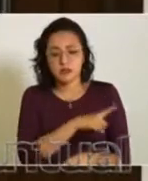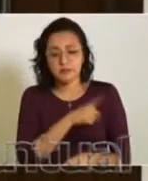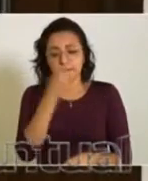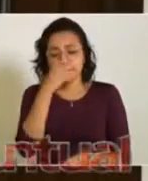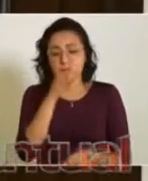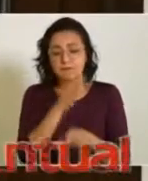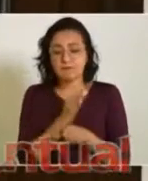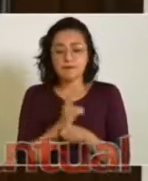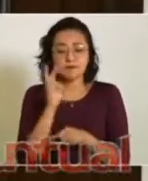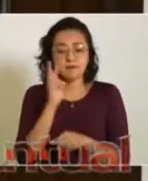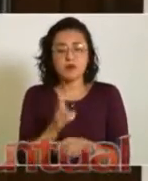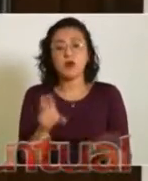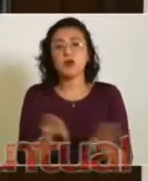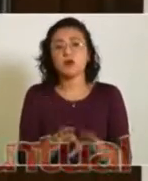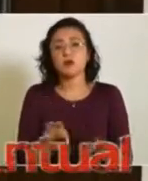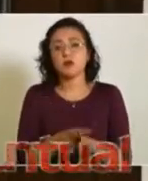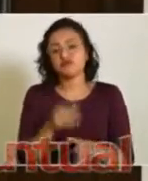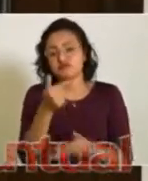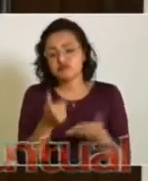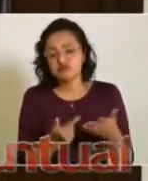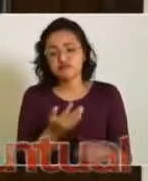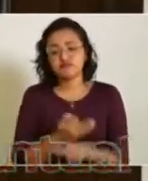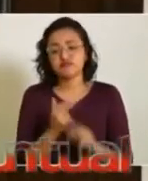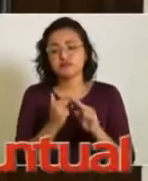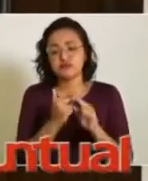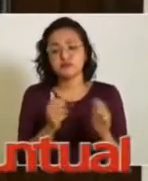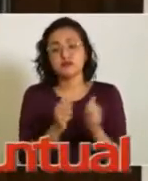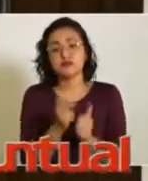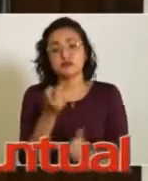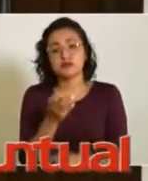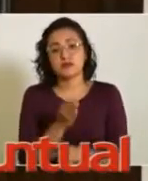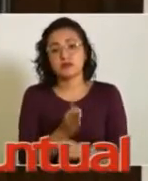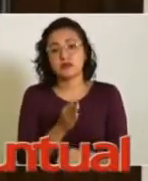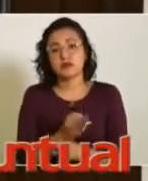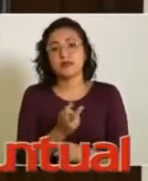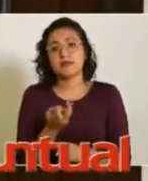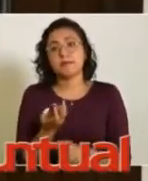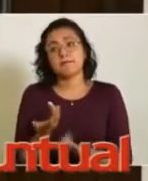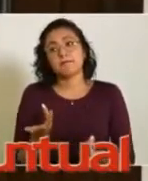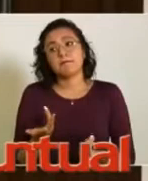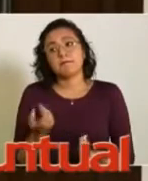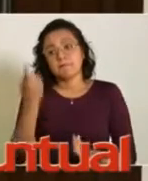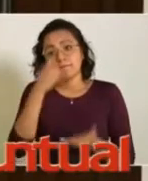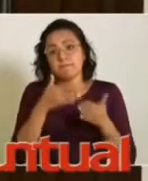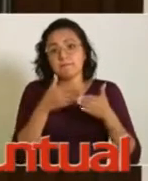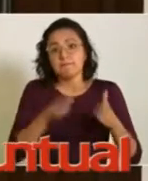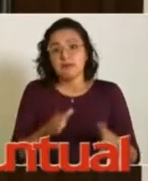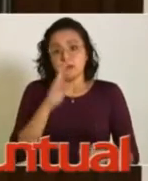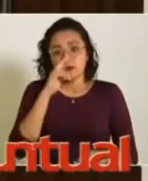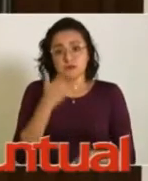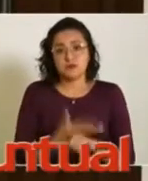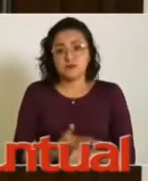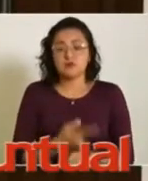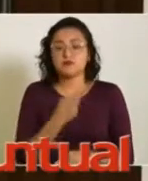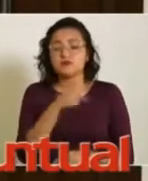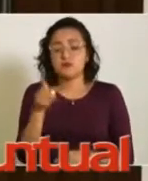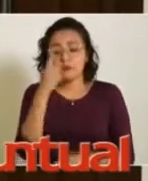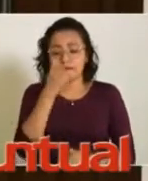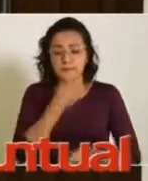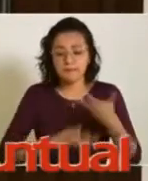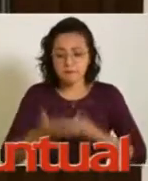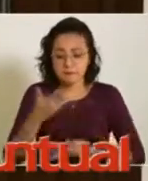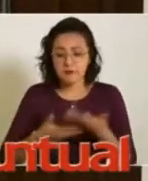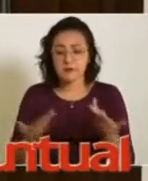para confirmar que lo expuesto en los protocolos cumple justamente con los lineamientos establecidos para la reapertura responsable de actividades